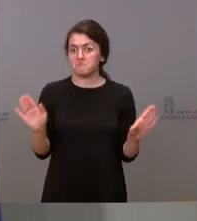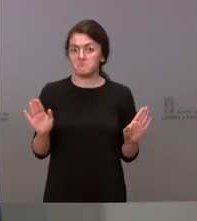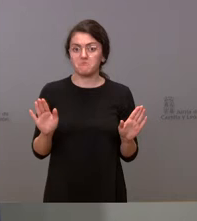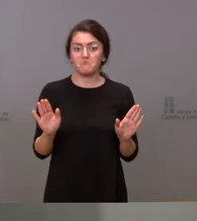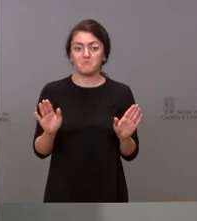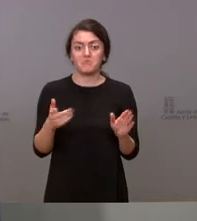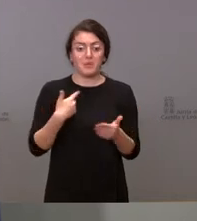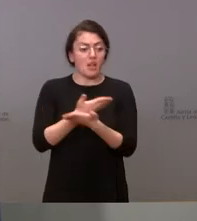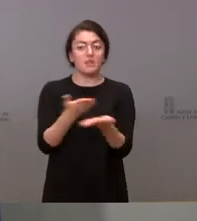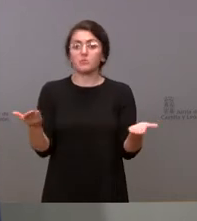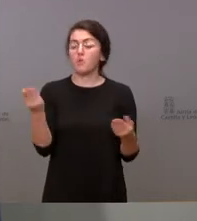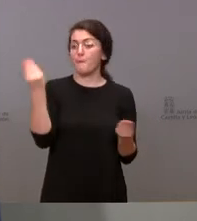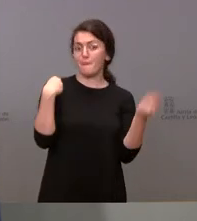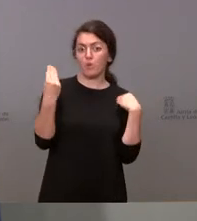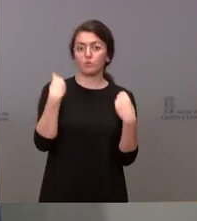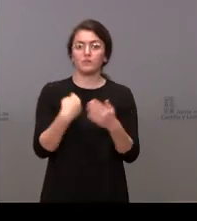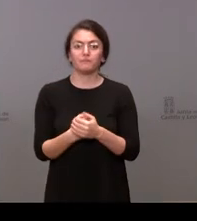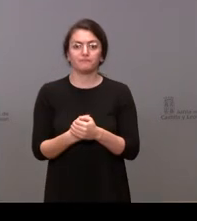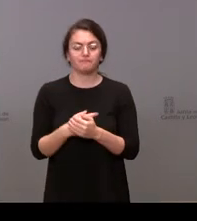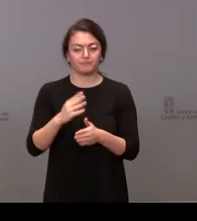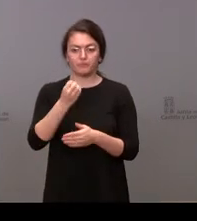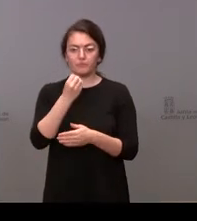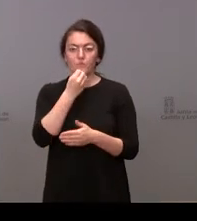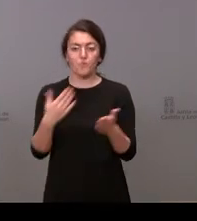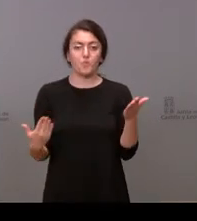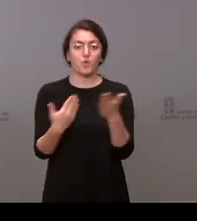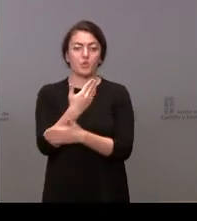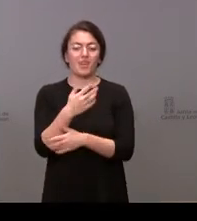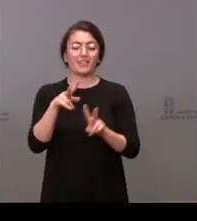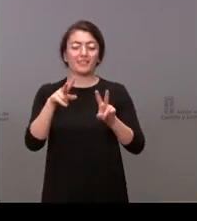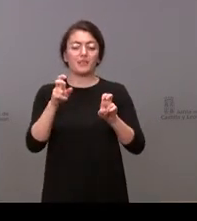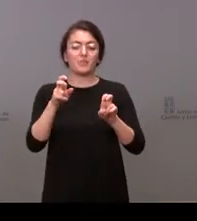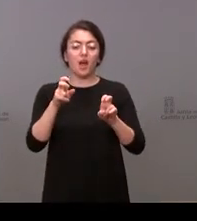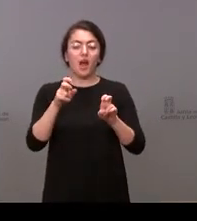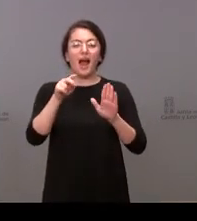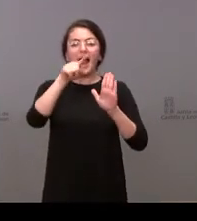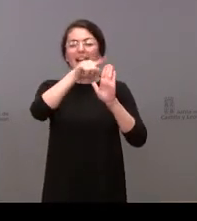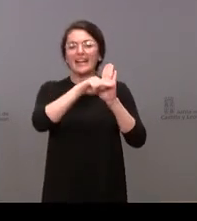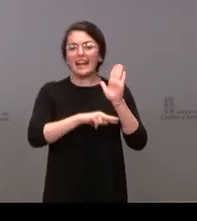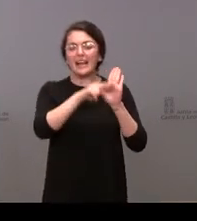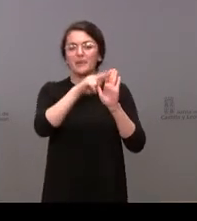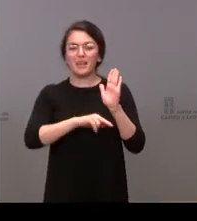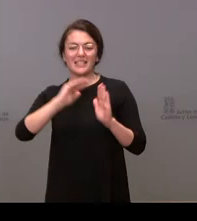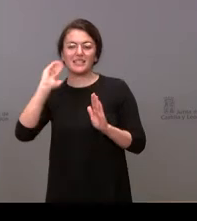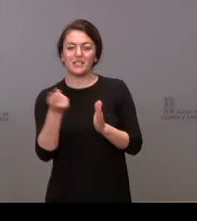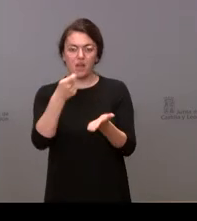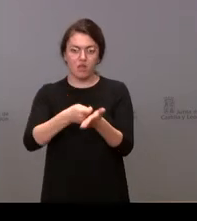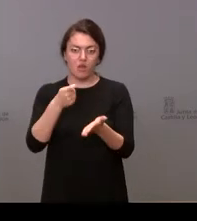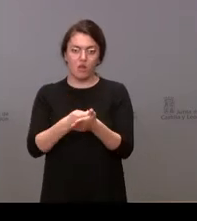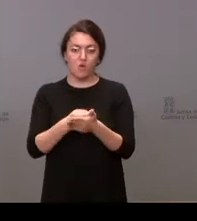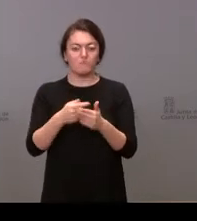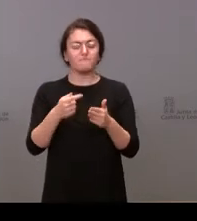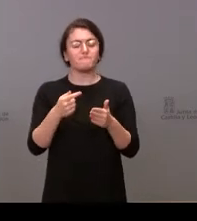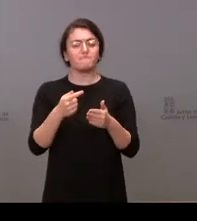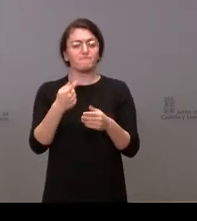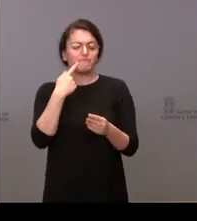a disposición de sus preguntas. Hola, buenos días. Sobre el régimen sancionador de la ley, no sé si nos puede detallar un poco a cuánto pueden